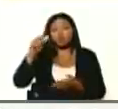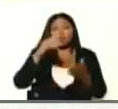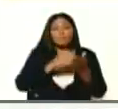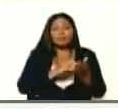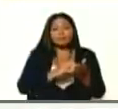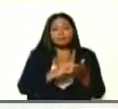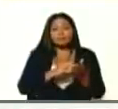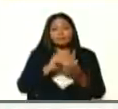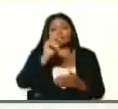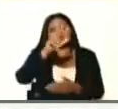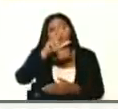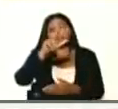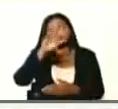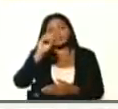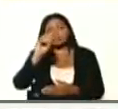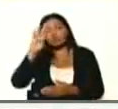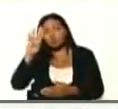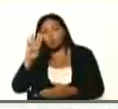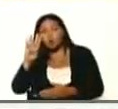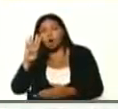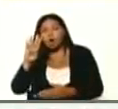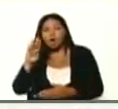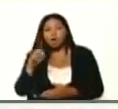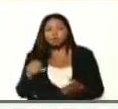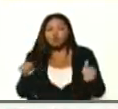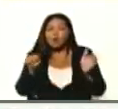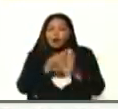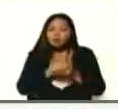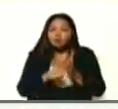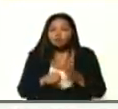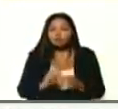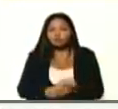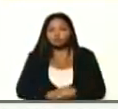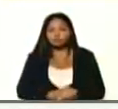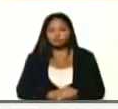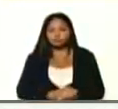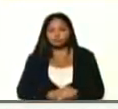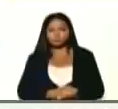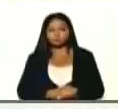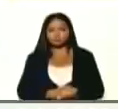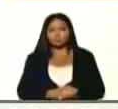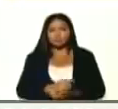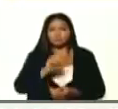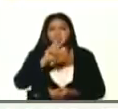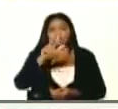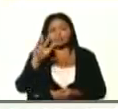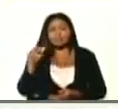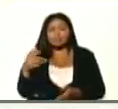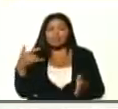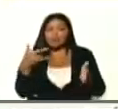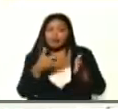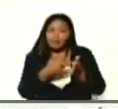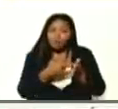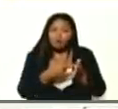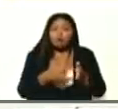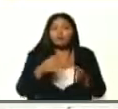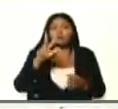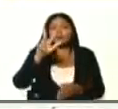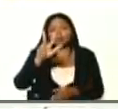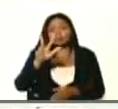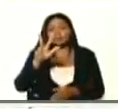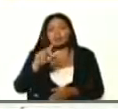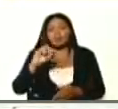2.304 cartuchos, 8.208 municiones, 127 cargadores, 3 bombas lacrimógenas,